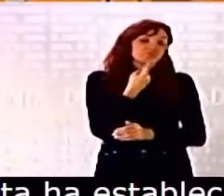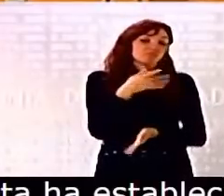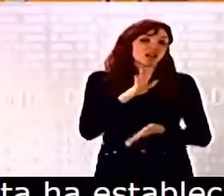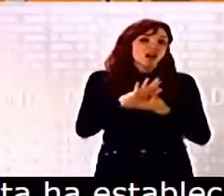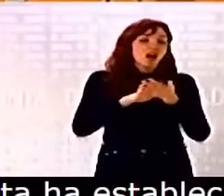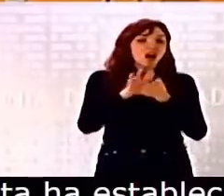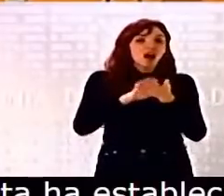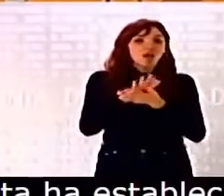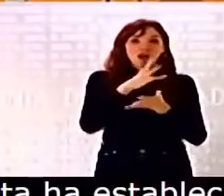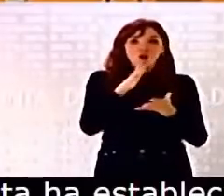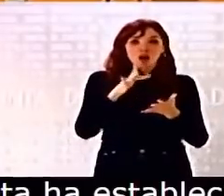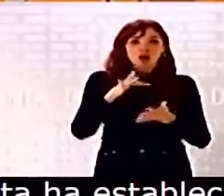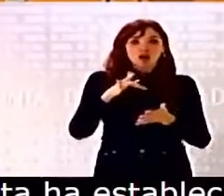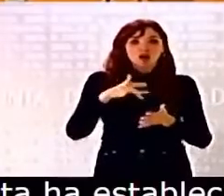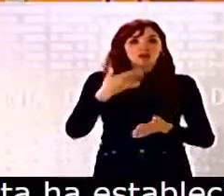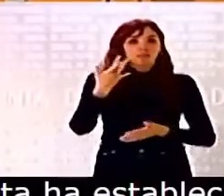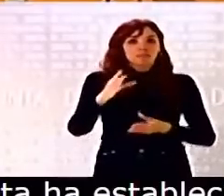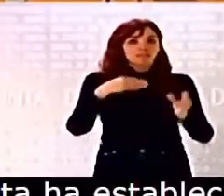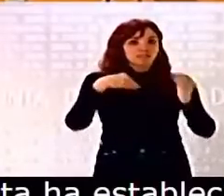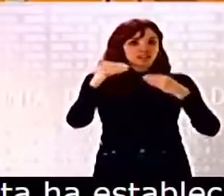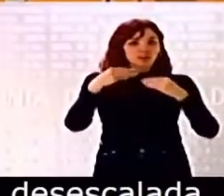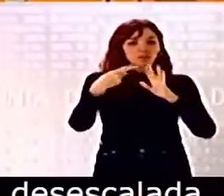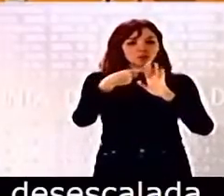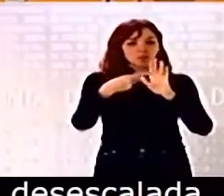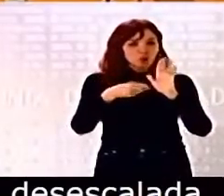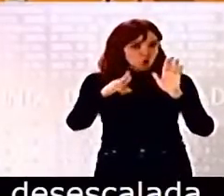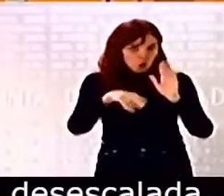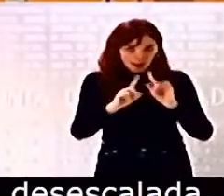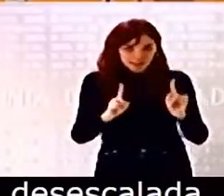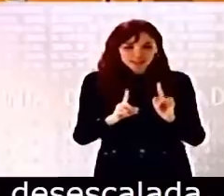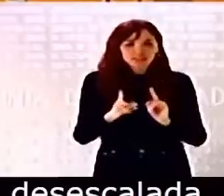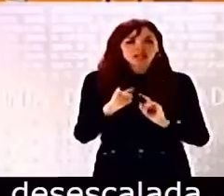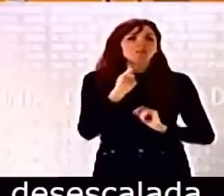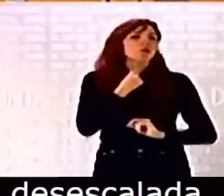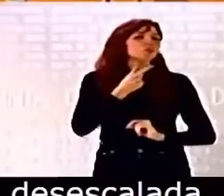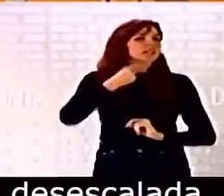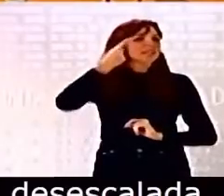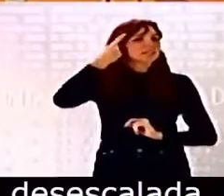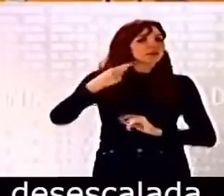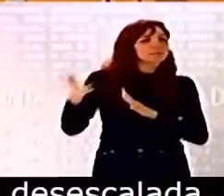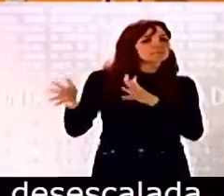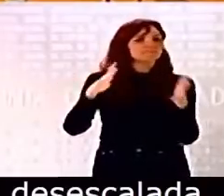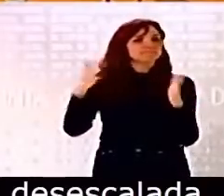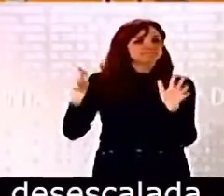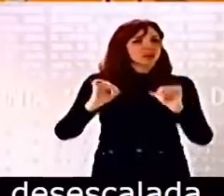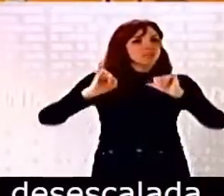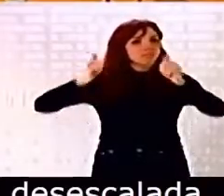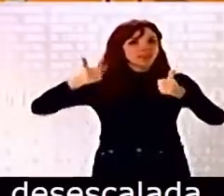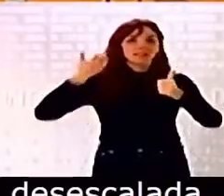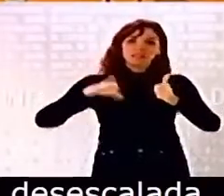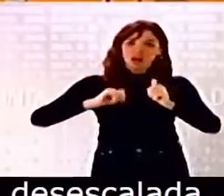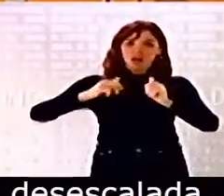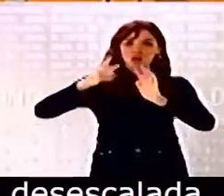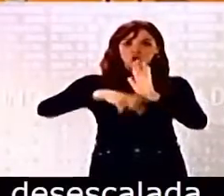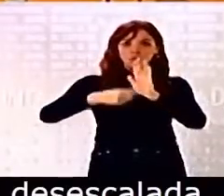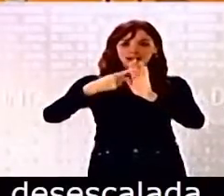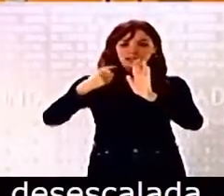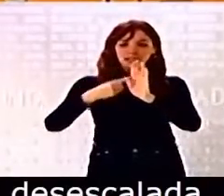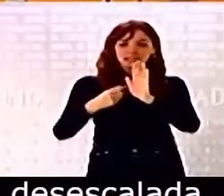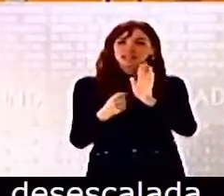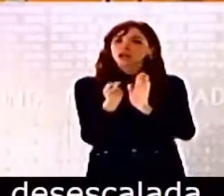de flexibilización, pero dice que no estamos en desescalada. Me gustaría saber en qué umbral de incidencia más o menos podríamos empezar a hablar de